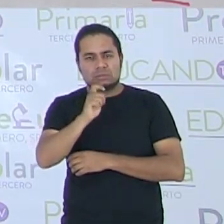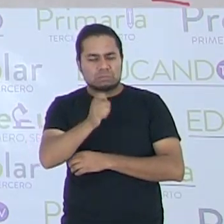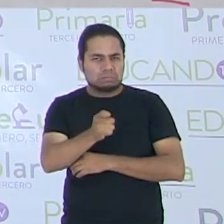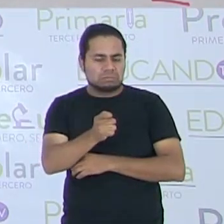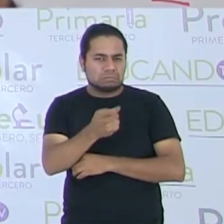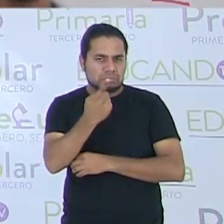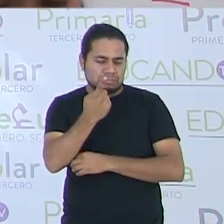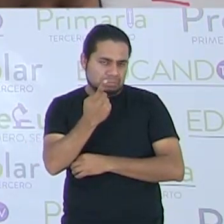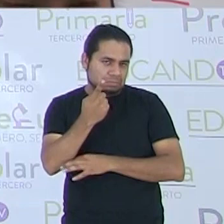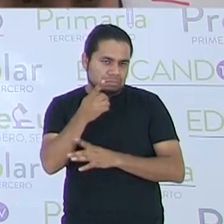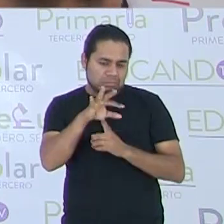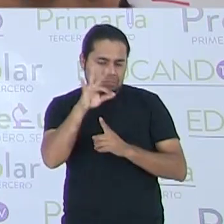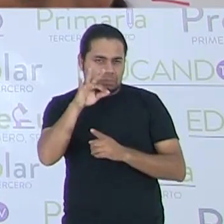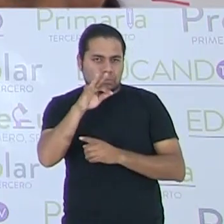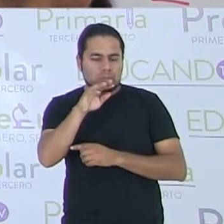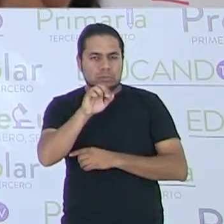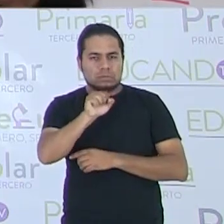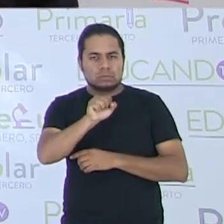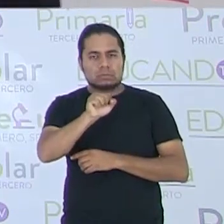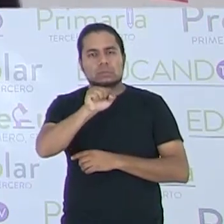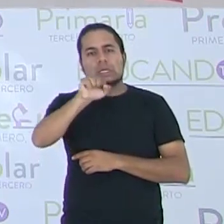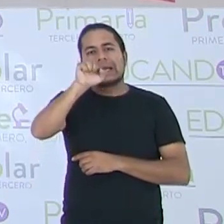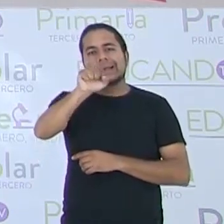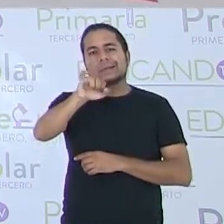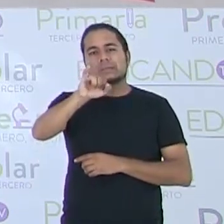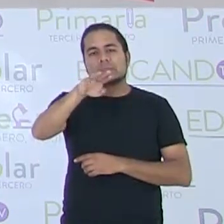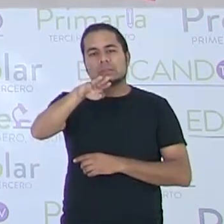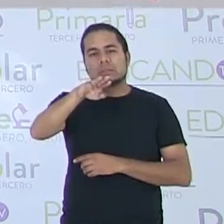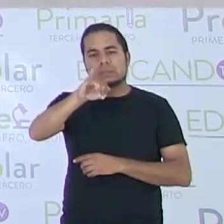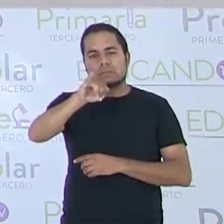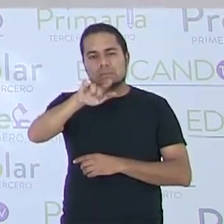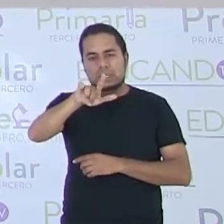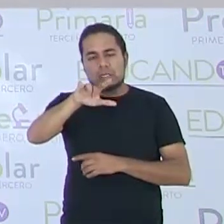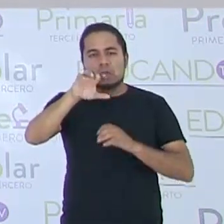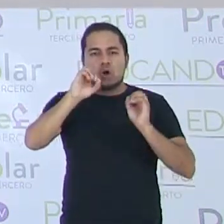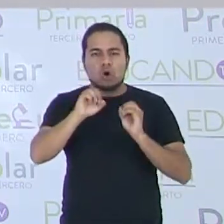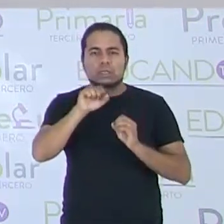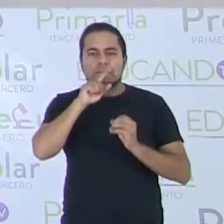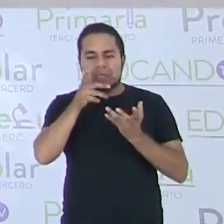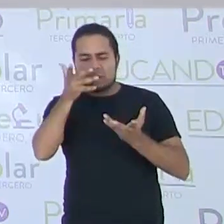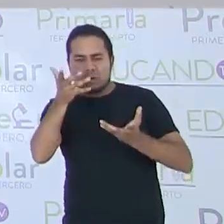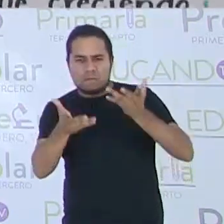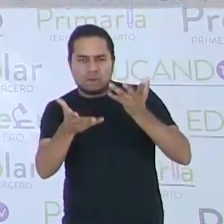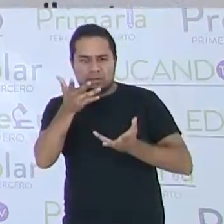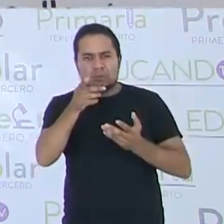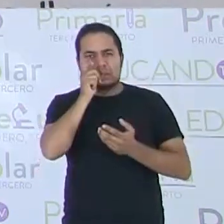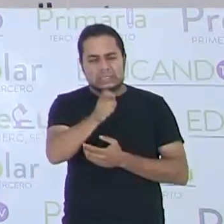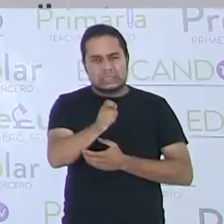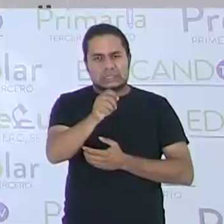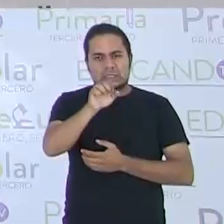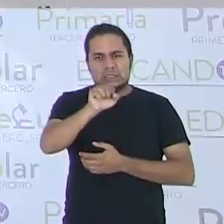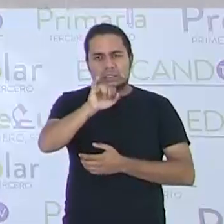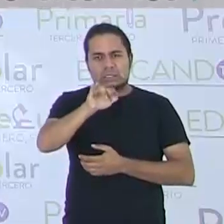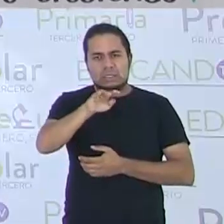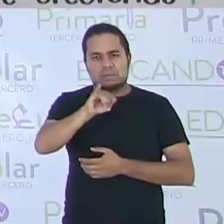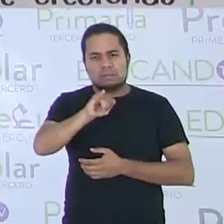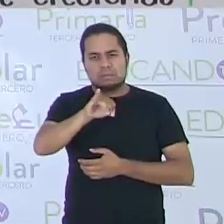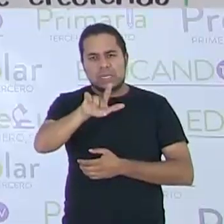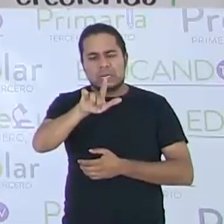se llama símil o también se le llama comparación. ¿Qué es un símil y qué es una